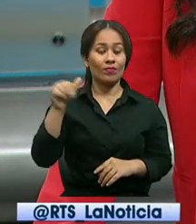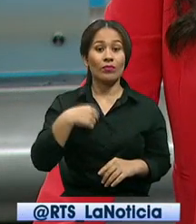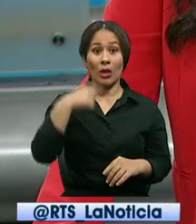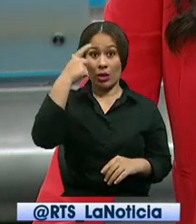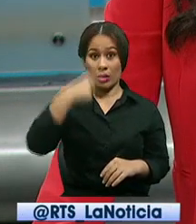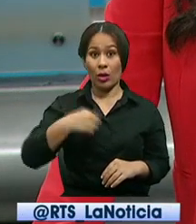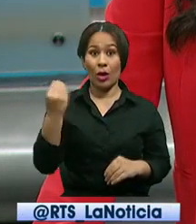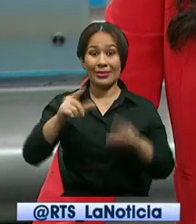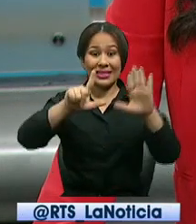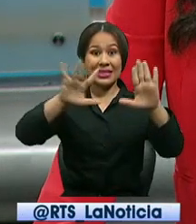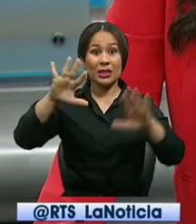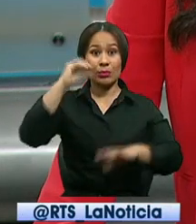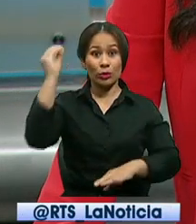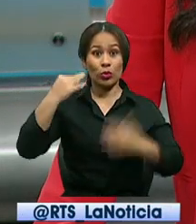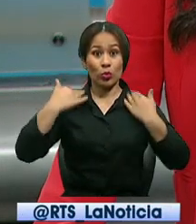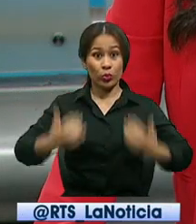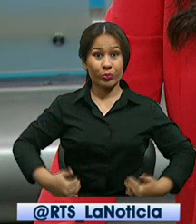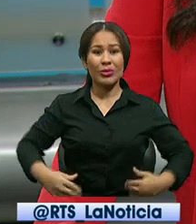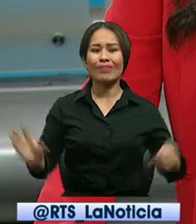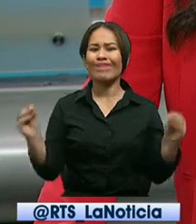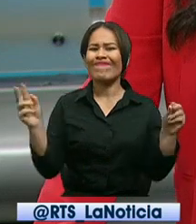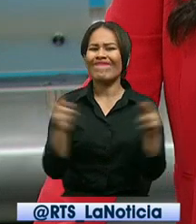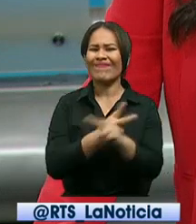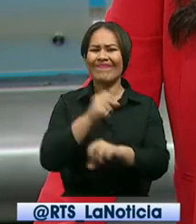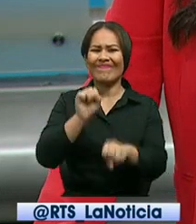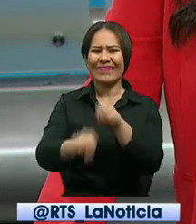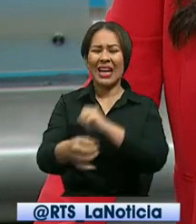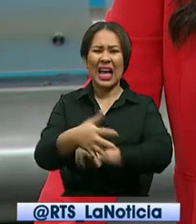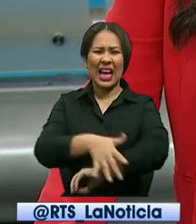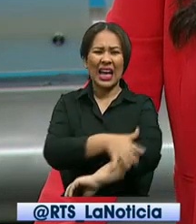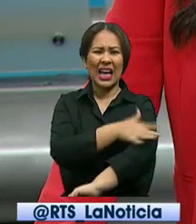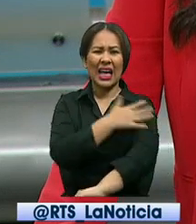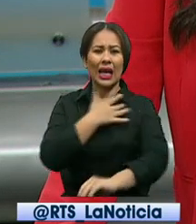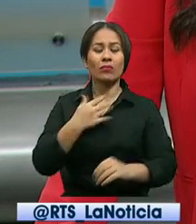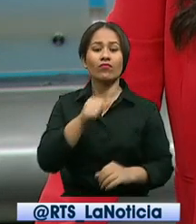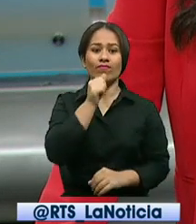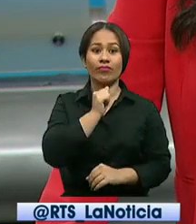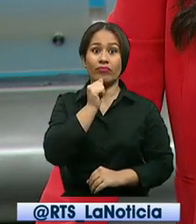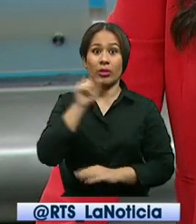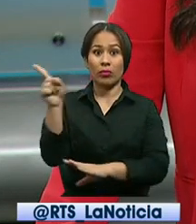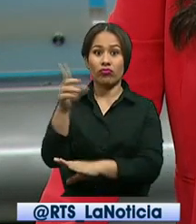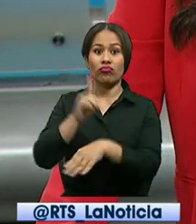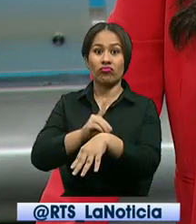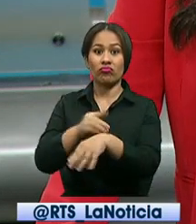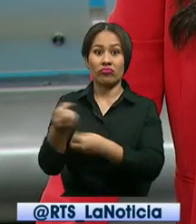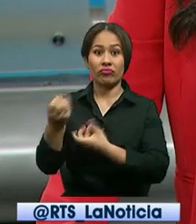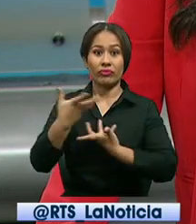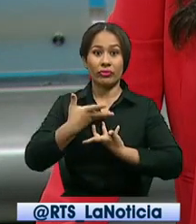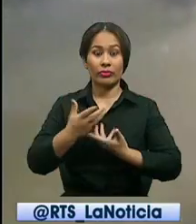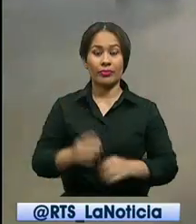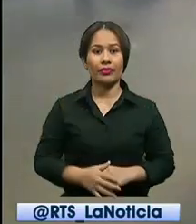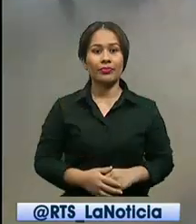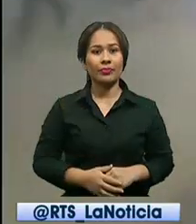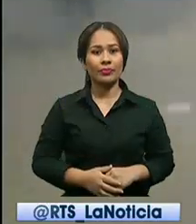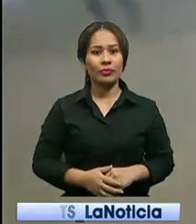el 75% de su cuerpo y está bajo pronóstico reservado.